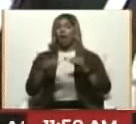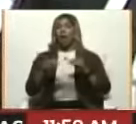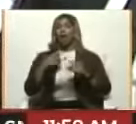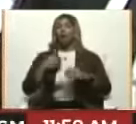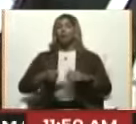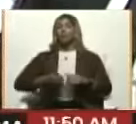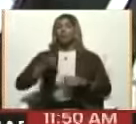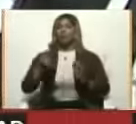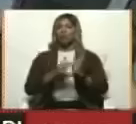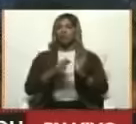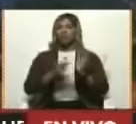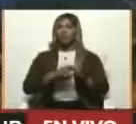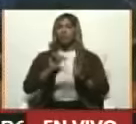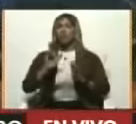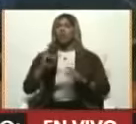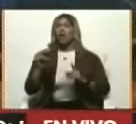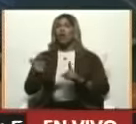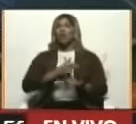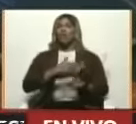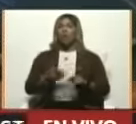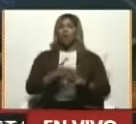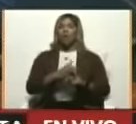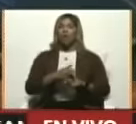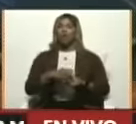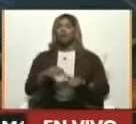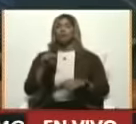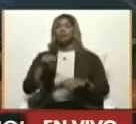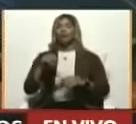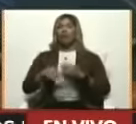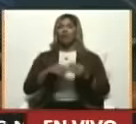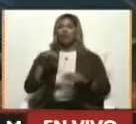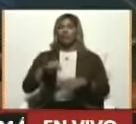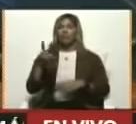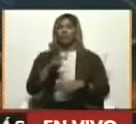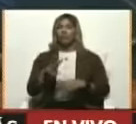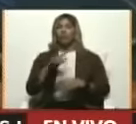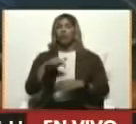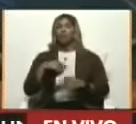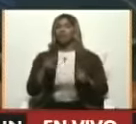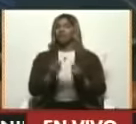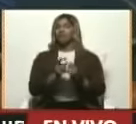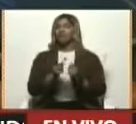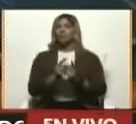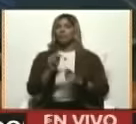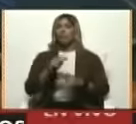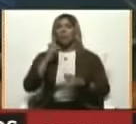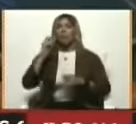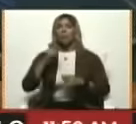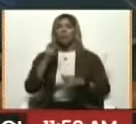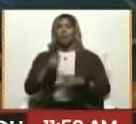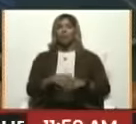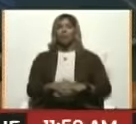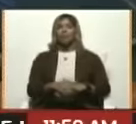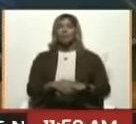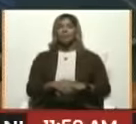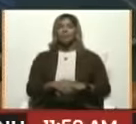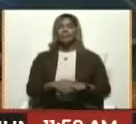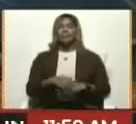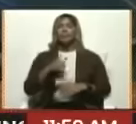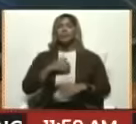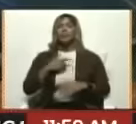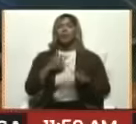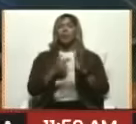la violencia sea quien dicte las obras de nuestra patria. Y muy brevemente, en un video muy corto,